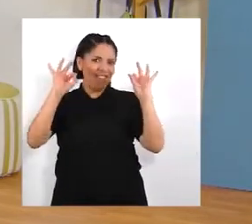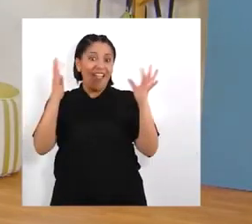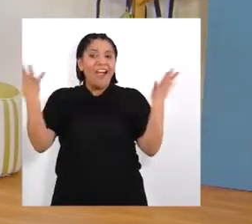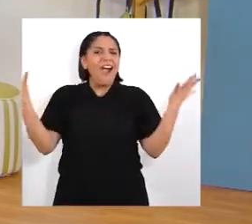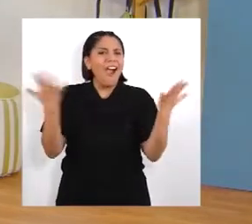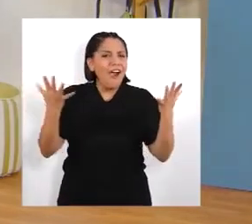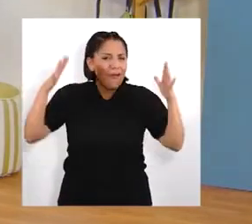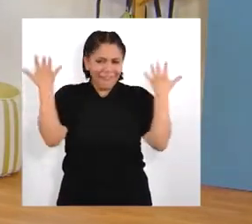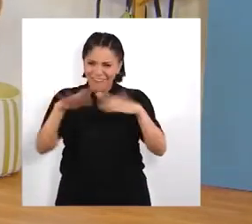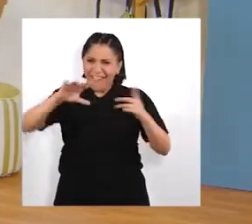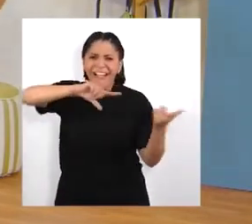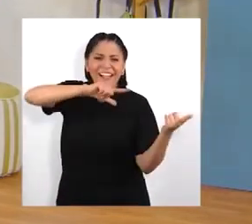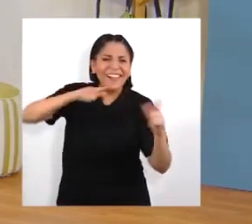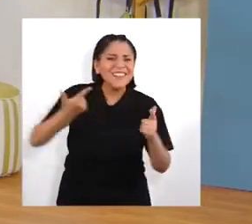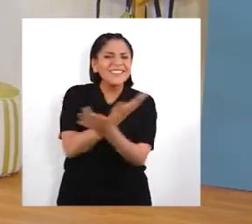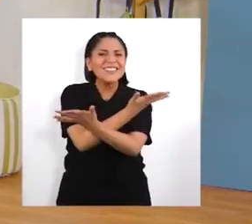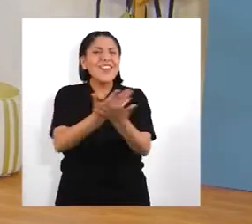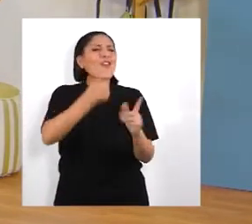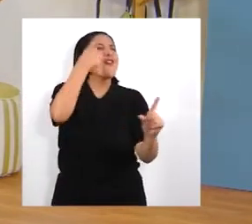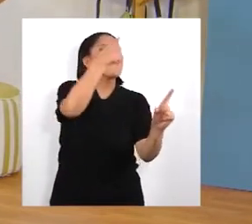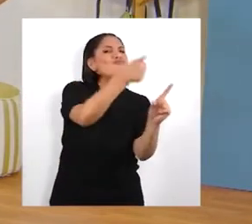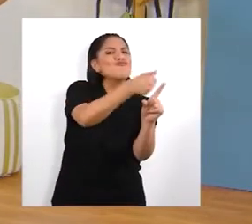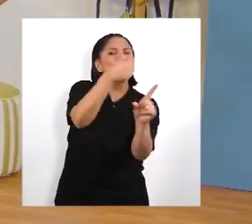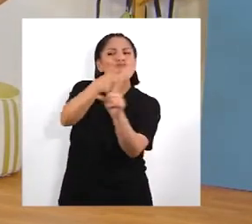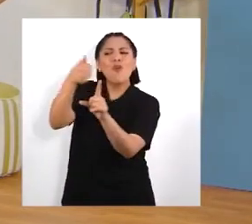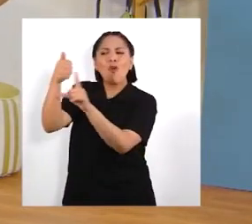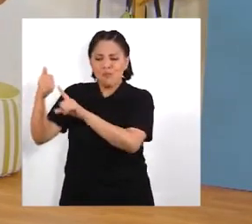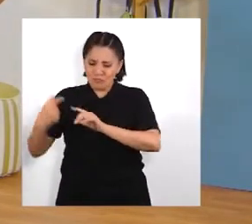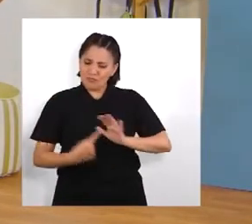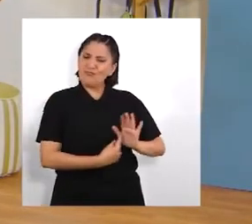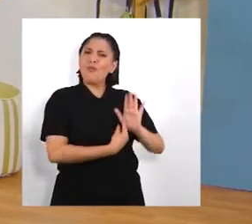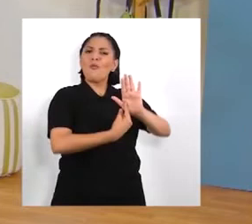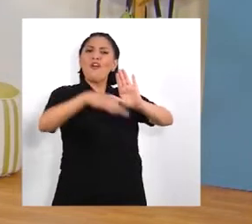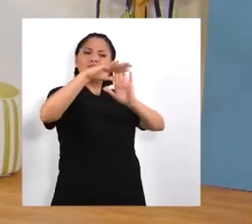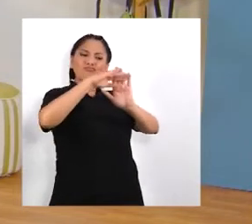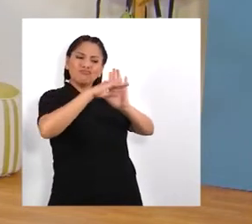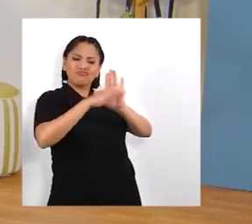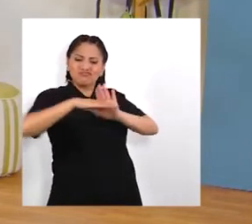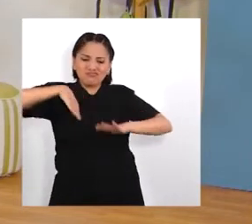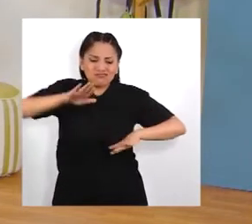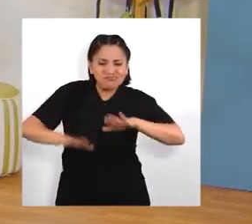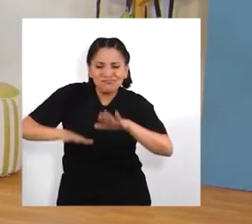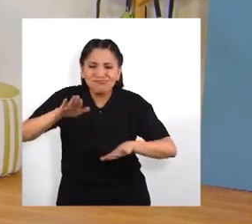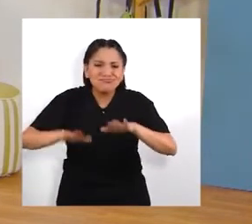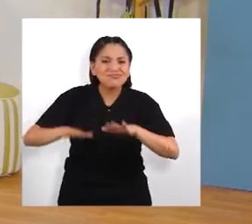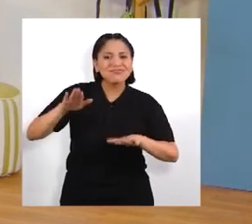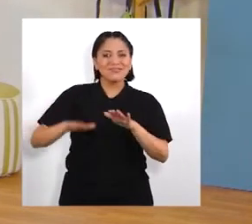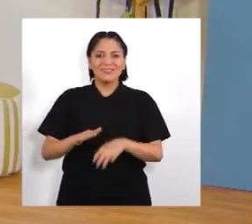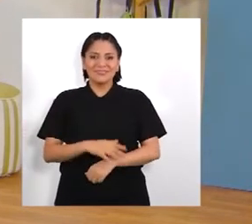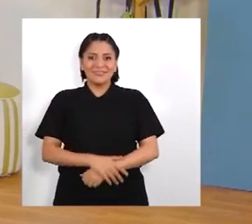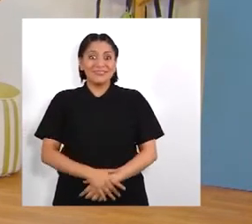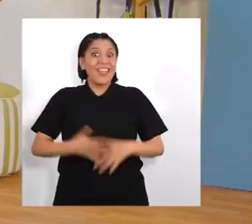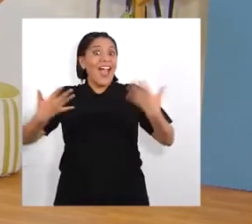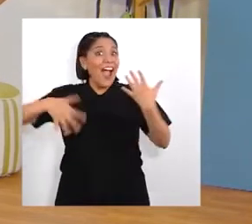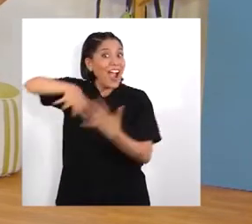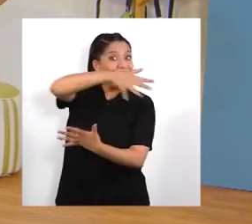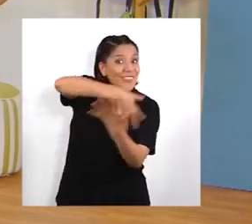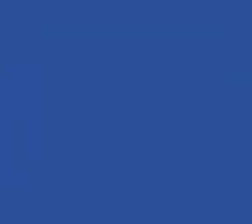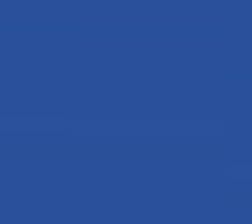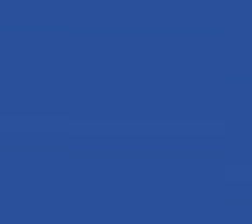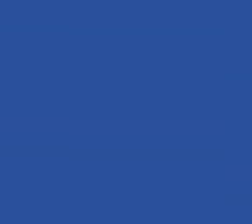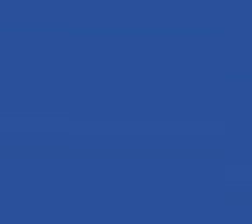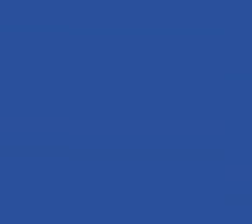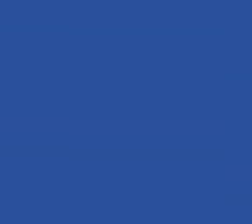Muy bien, ahora que estamos listas y listos, cada uno le muestra su secuencia a la persona con la que está zapateando.